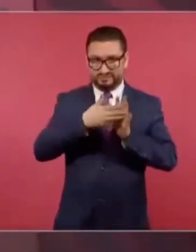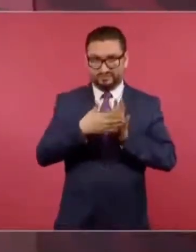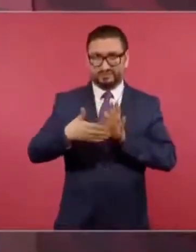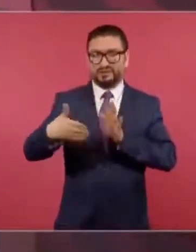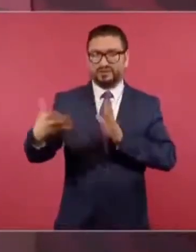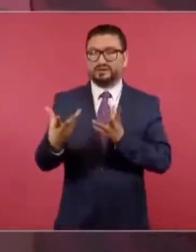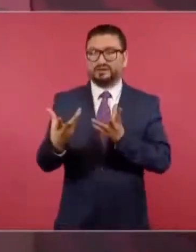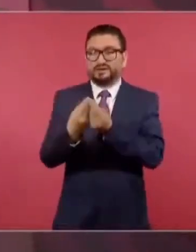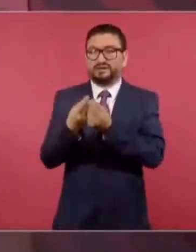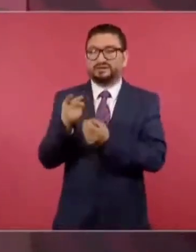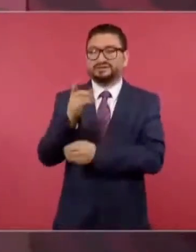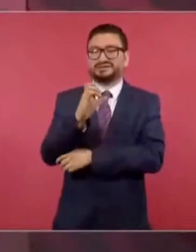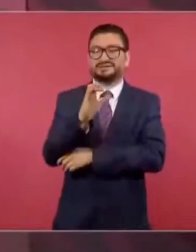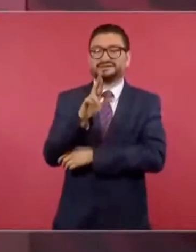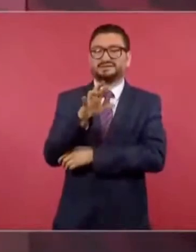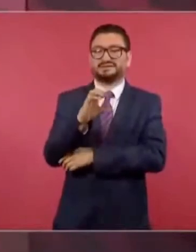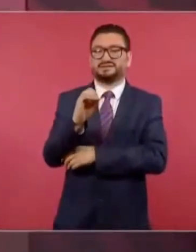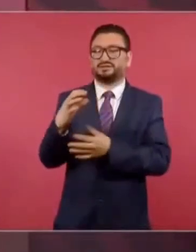copartícipe,